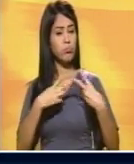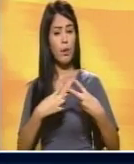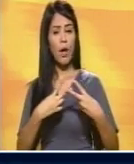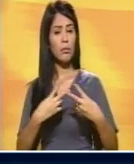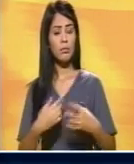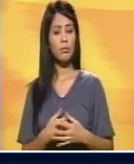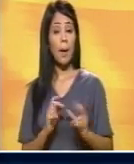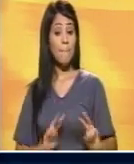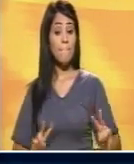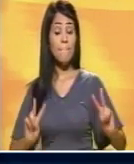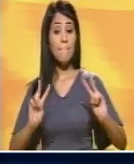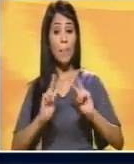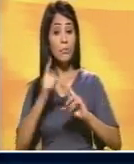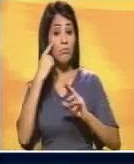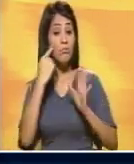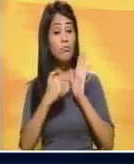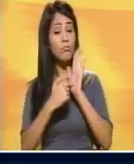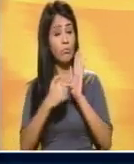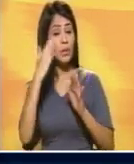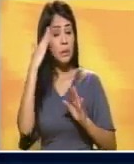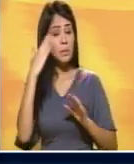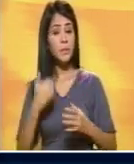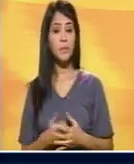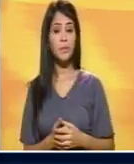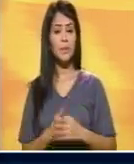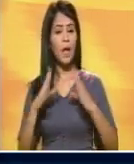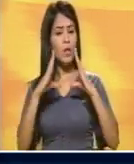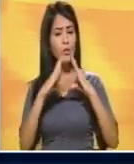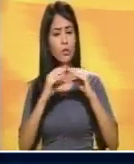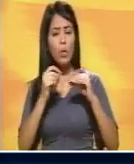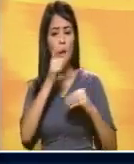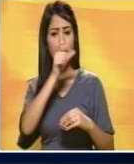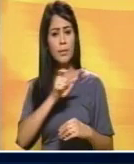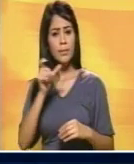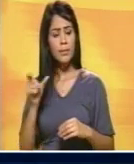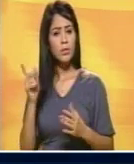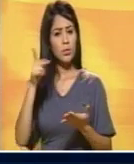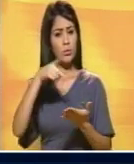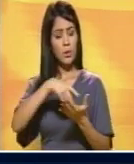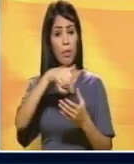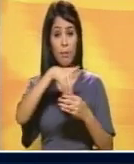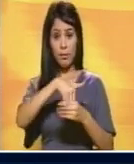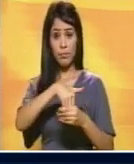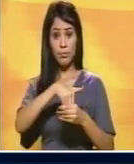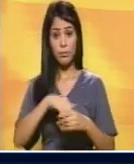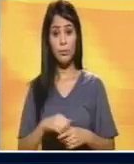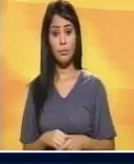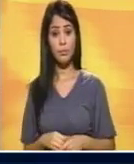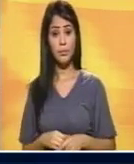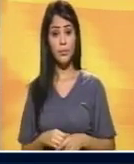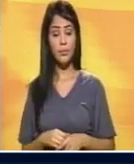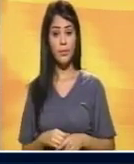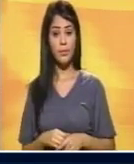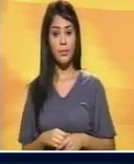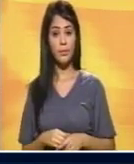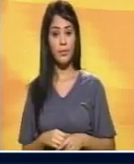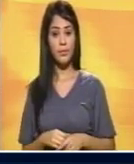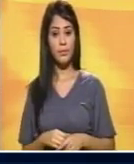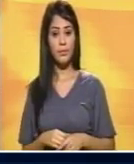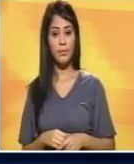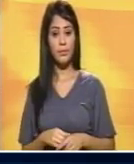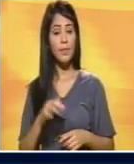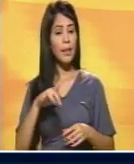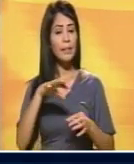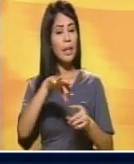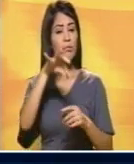reconocer a todas las personas que han estado involucradas en esta elección que